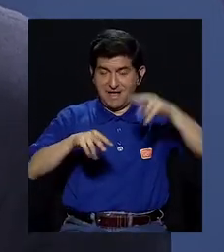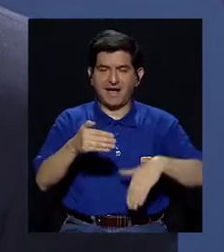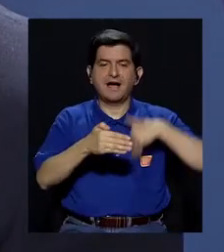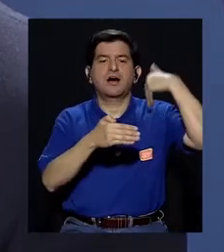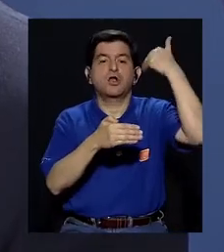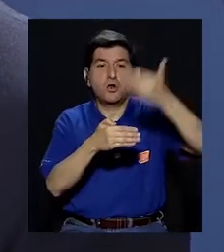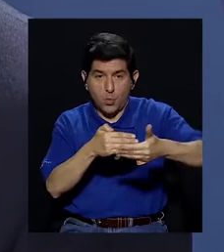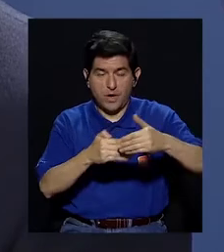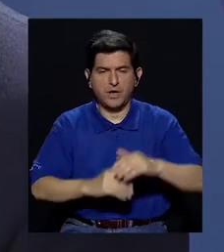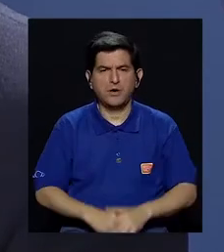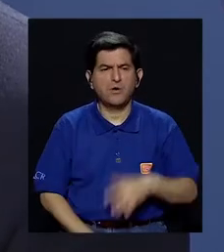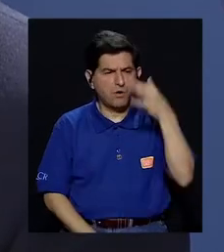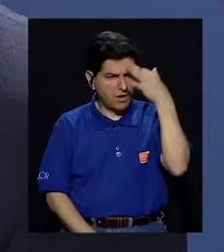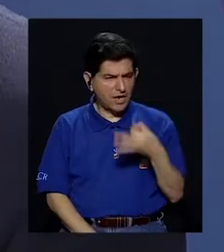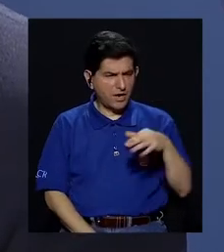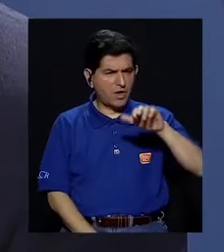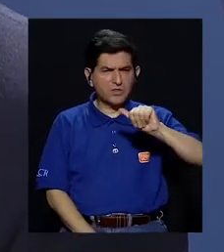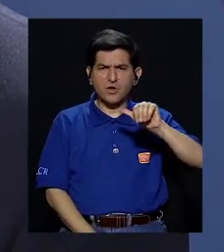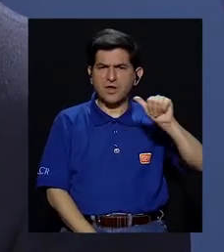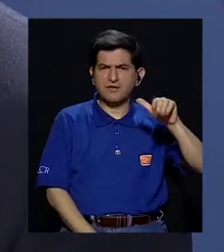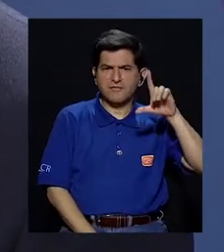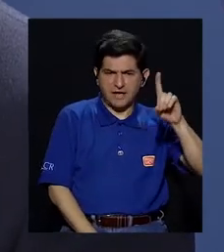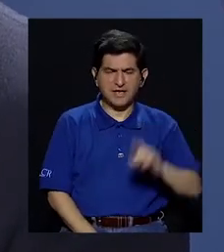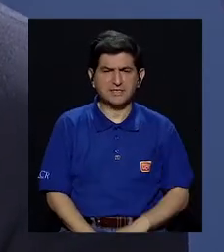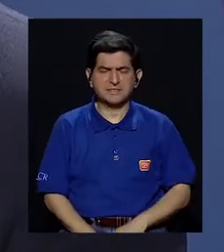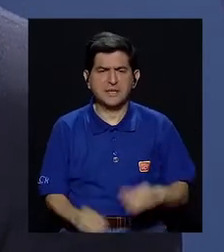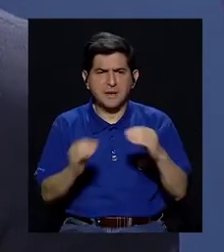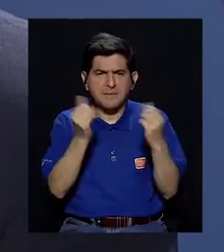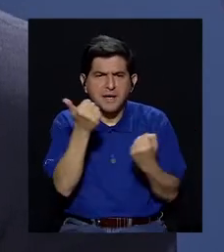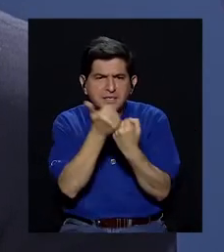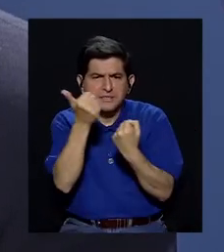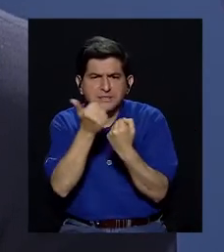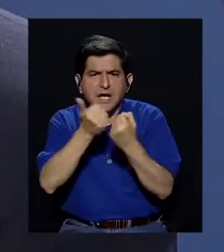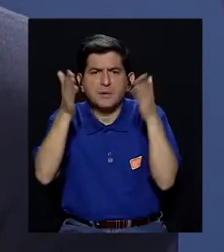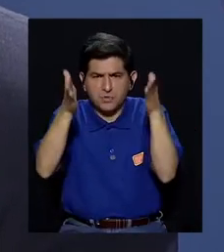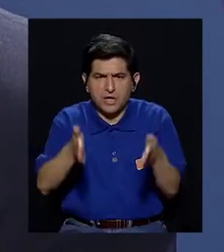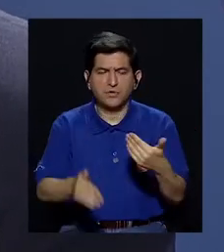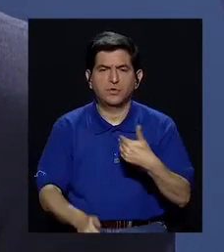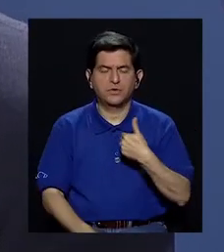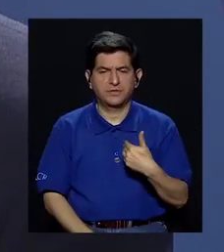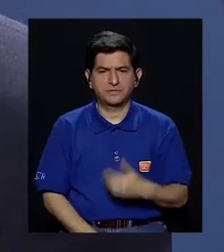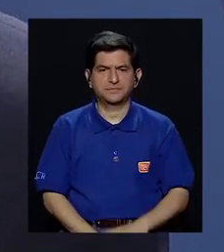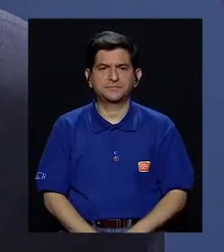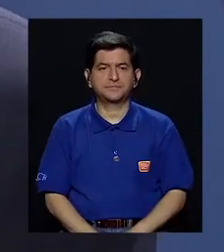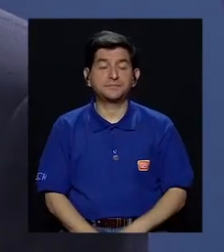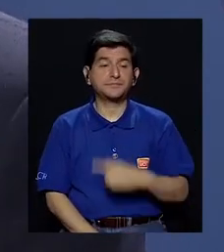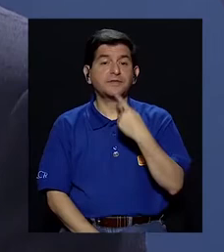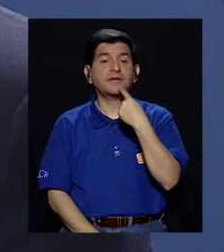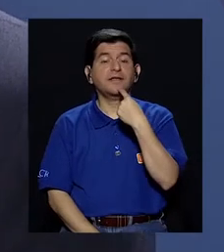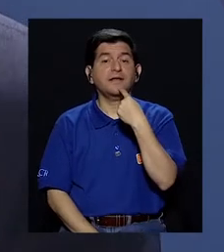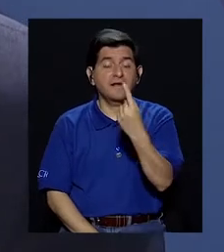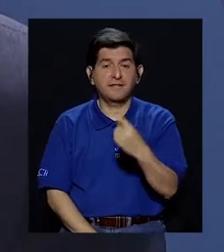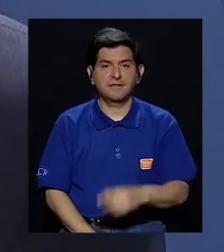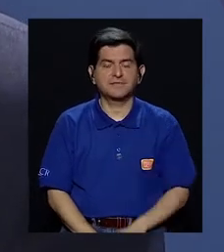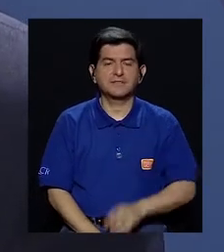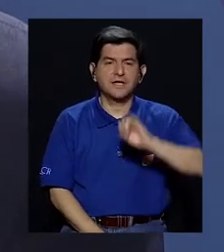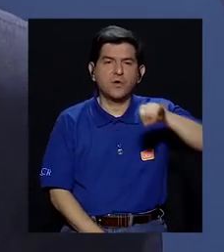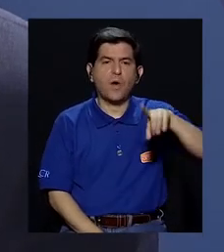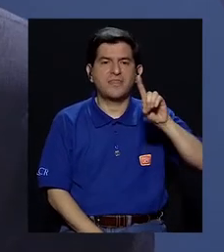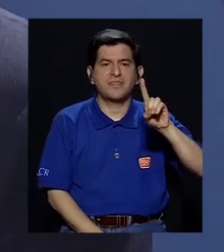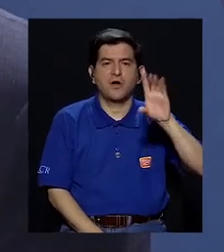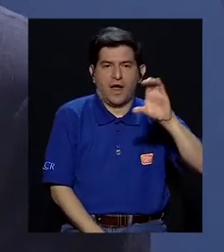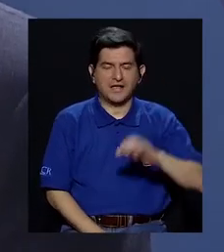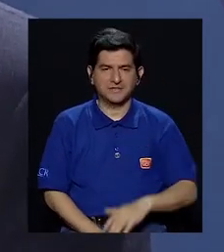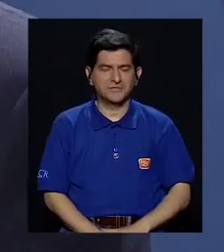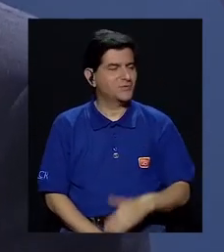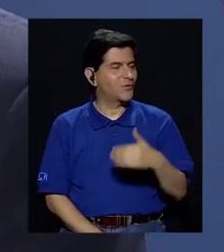después de él creo que era antón álvarez desanti quien más seguidores tenía cuando decimos que juan